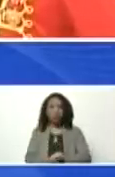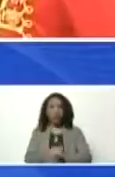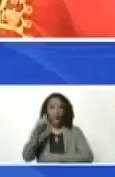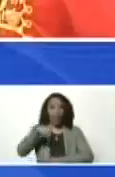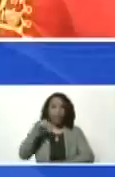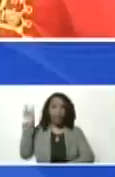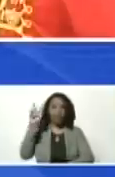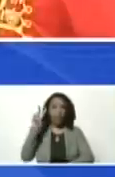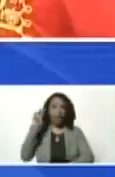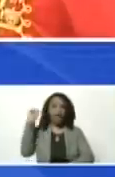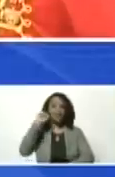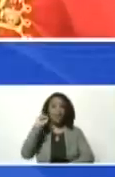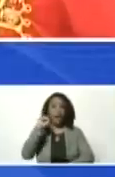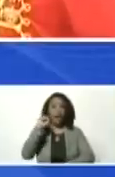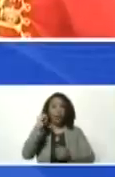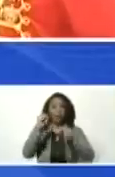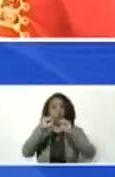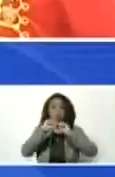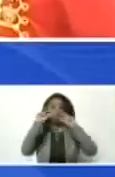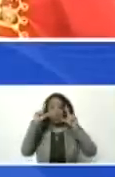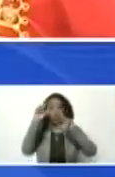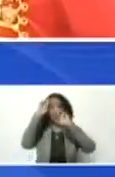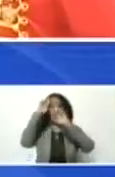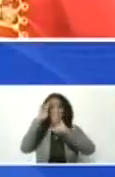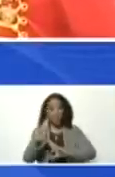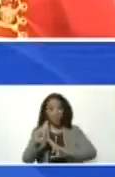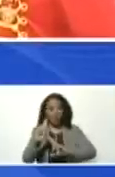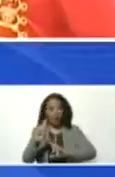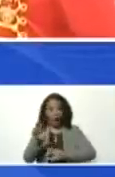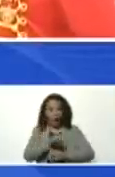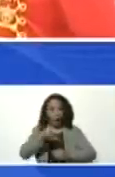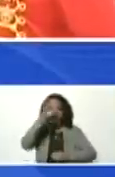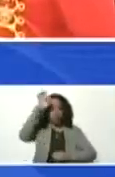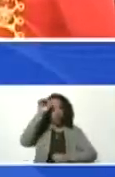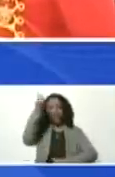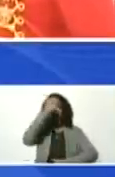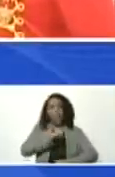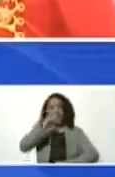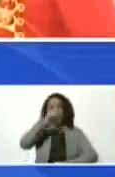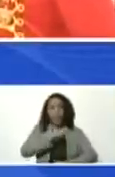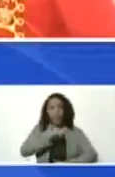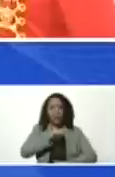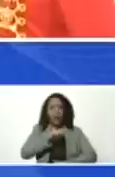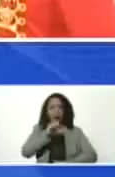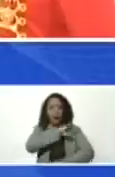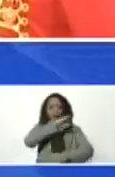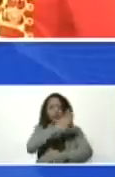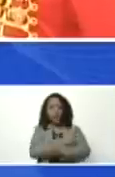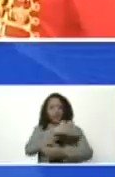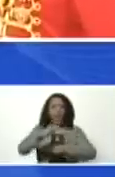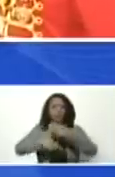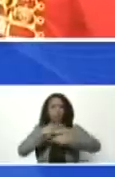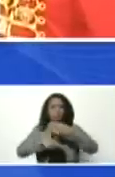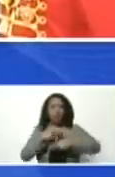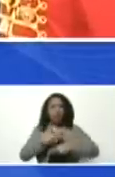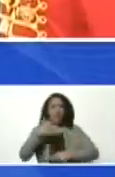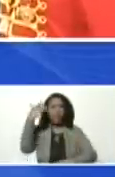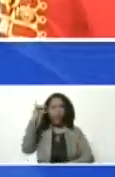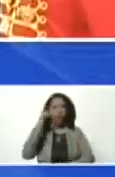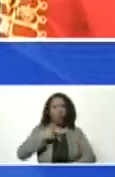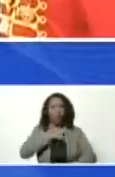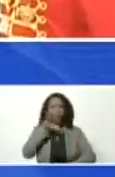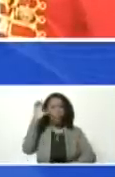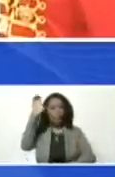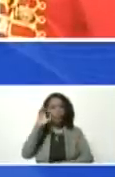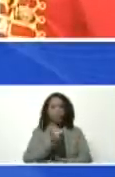Venezuela se admira y se respeta el espíritu de resistencia y la fuerza revolucionaria que tiene nuestra